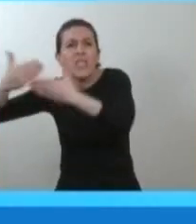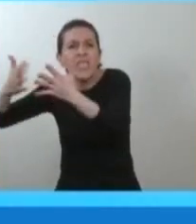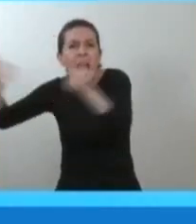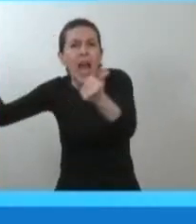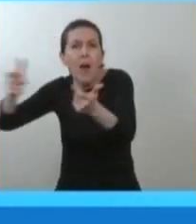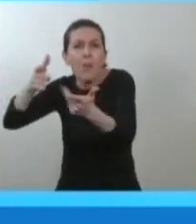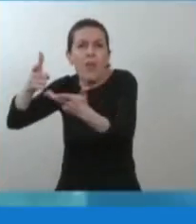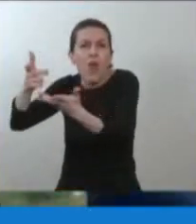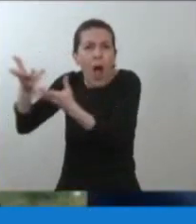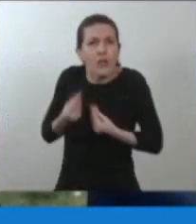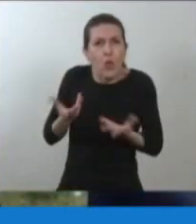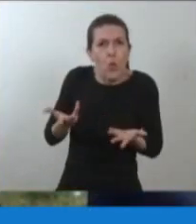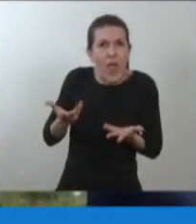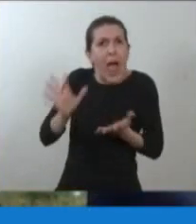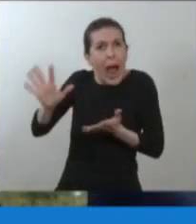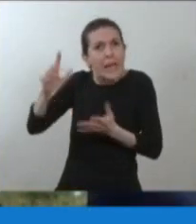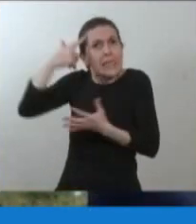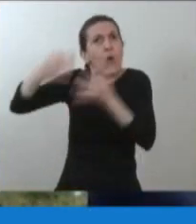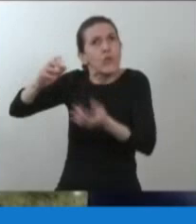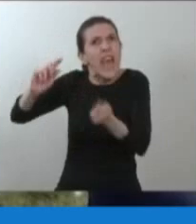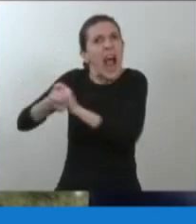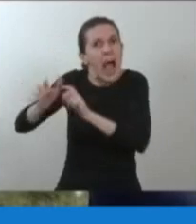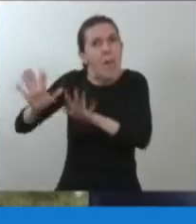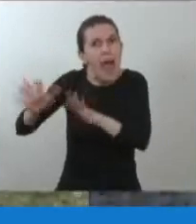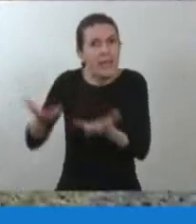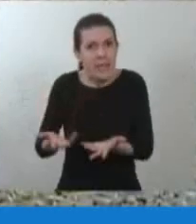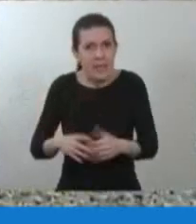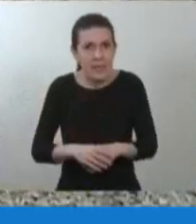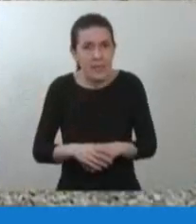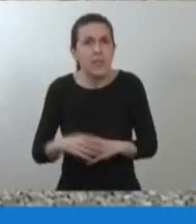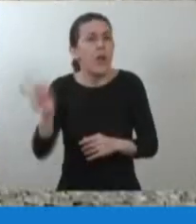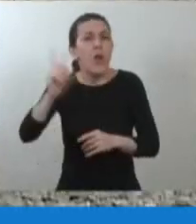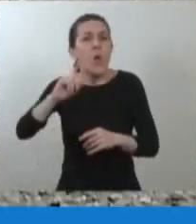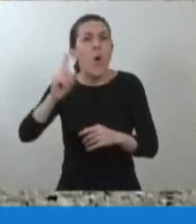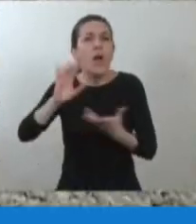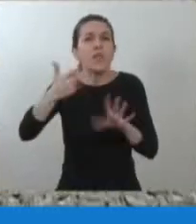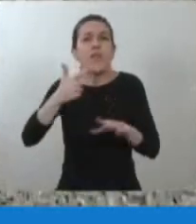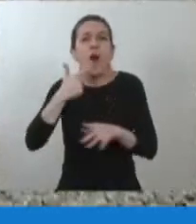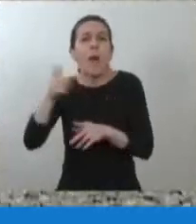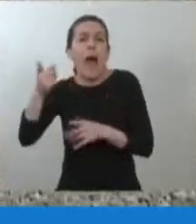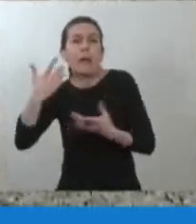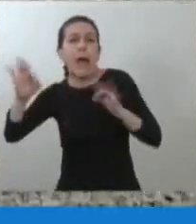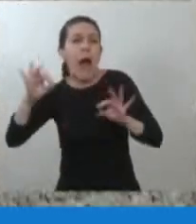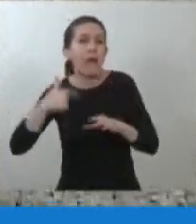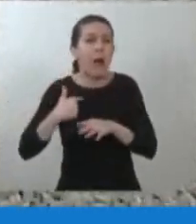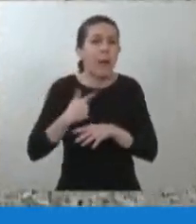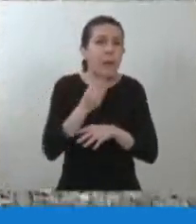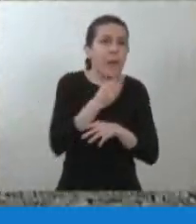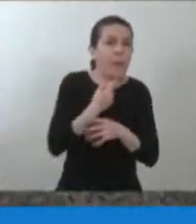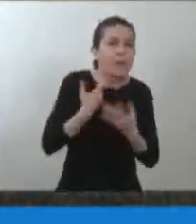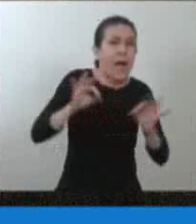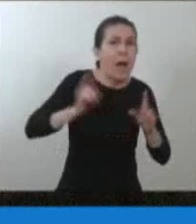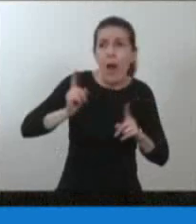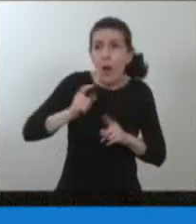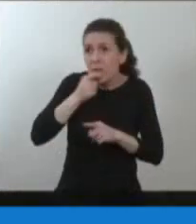eso es cambiar la justicia eso es no es buscar la impunidad de nadie es buscar la sanción